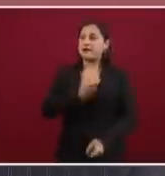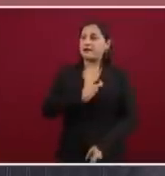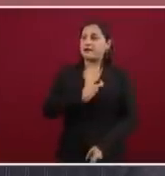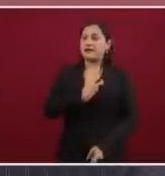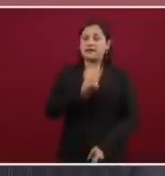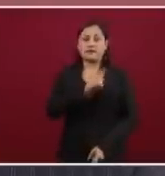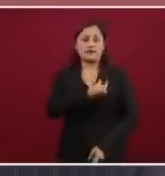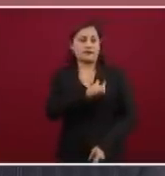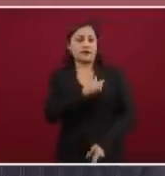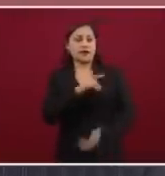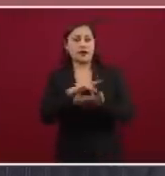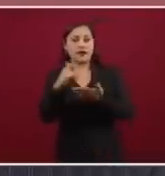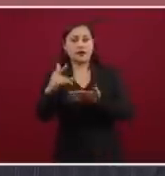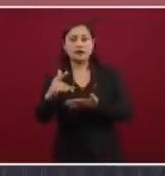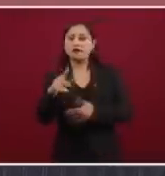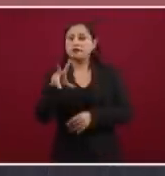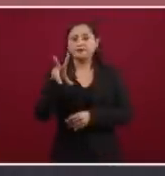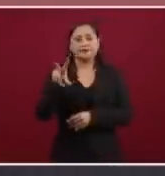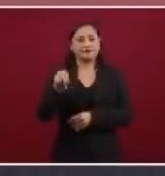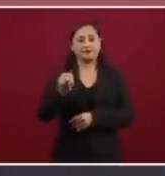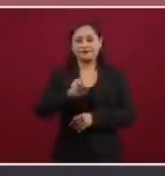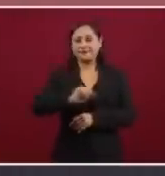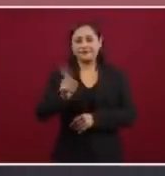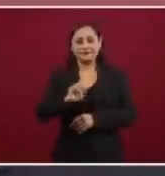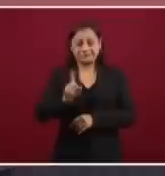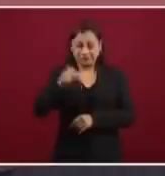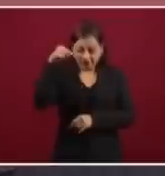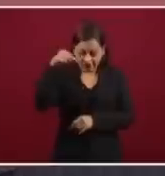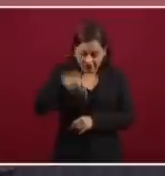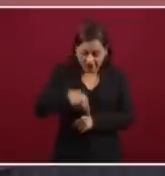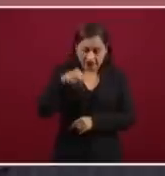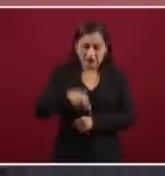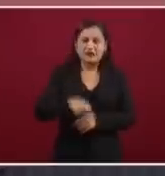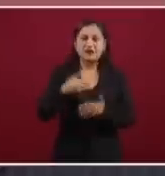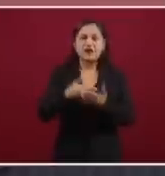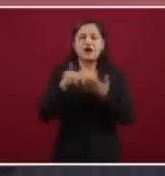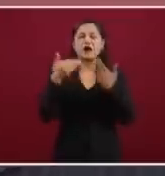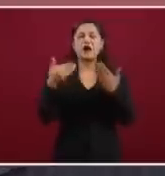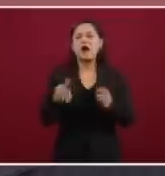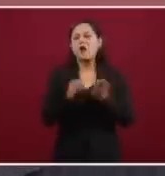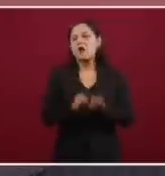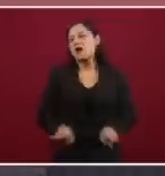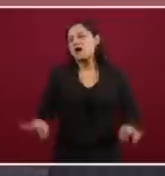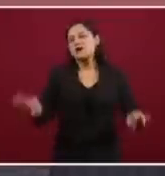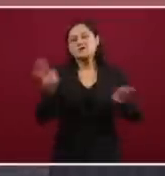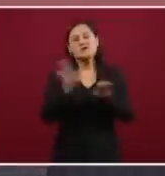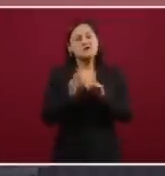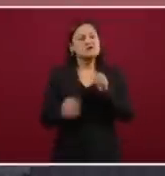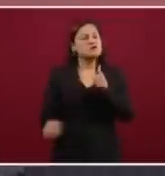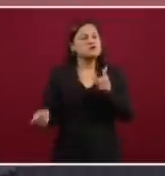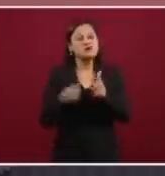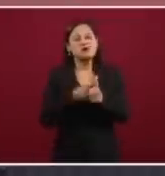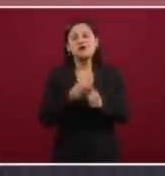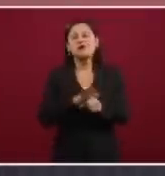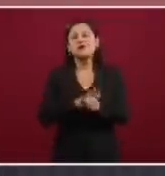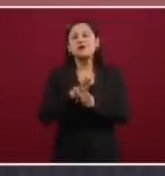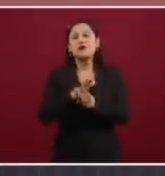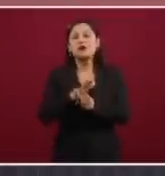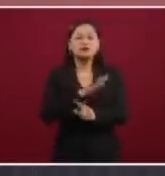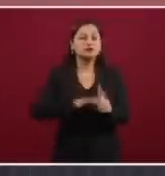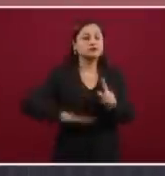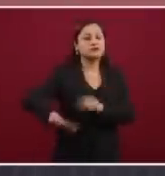No. Aquí lo más importante va a ser el que logremos la felicidad del